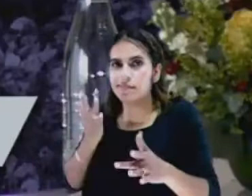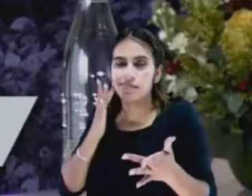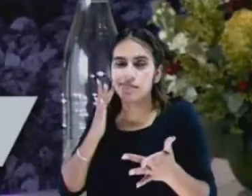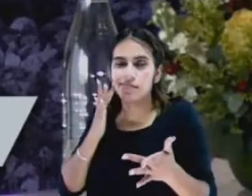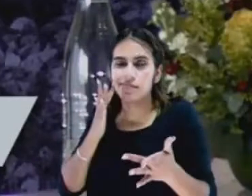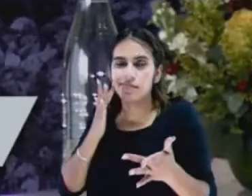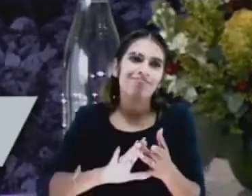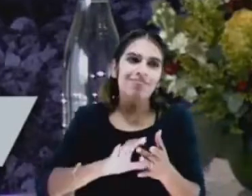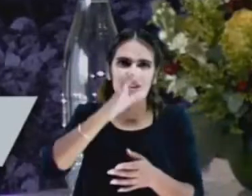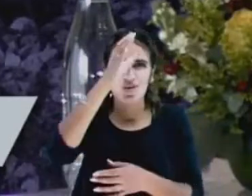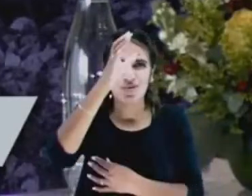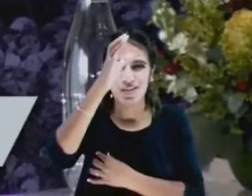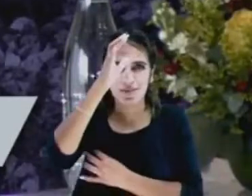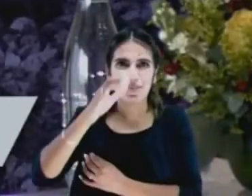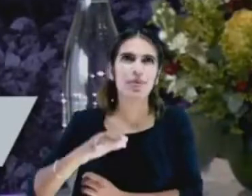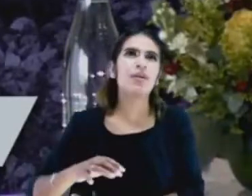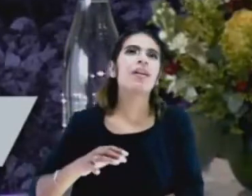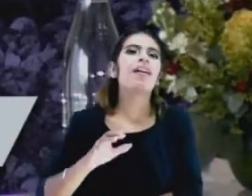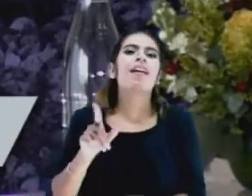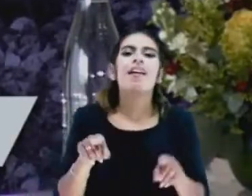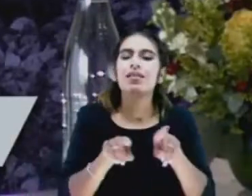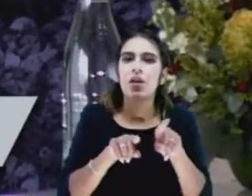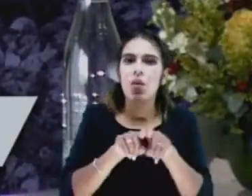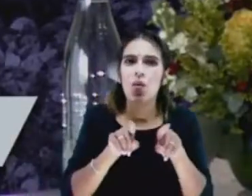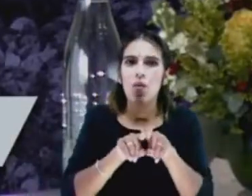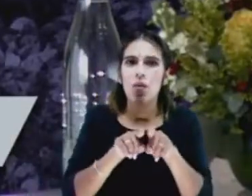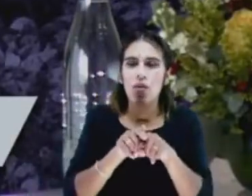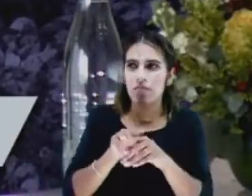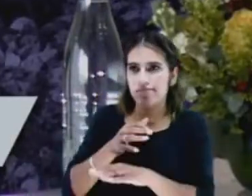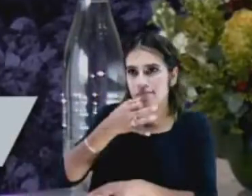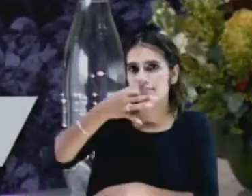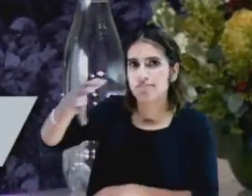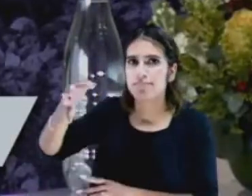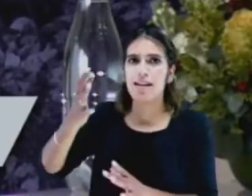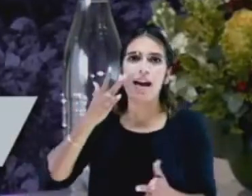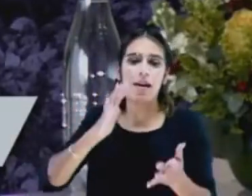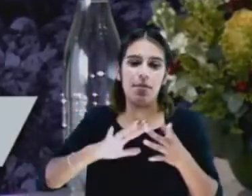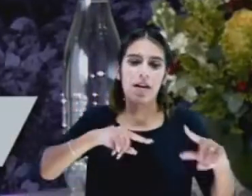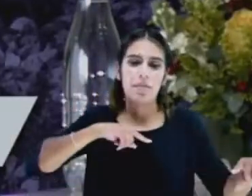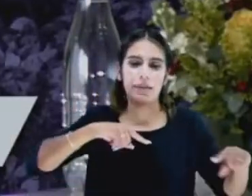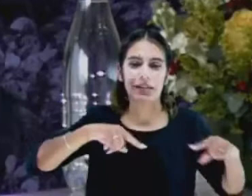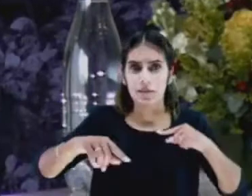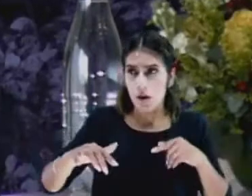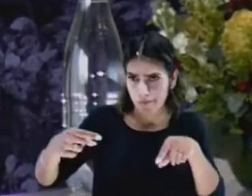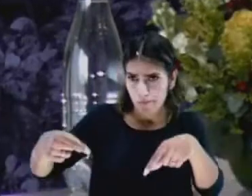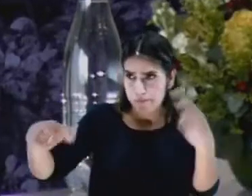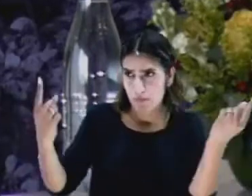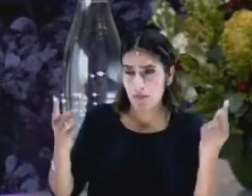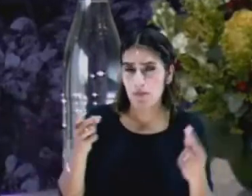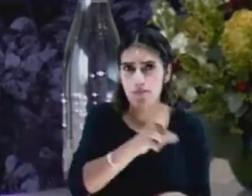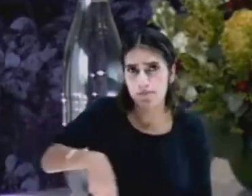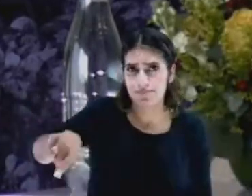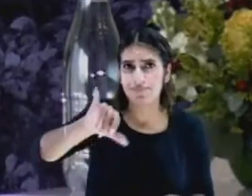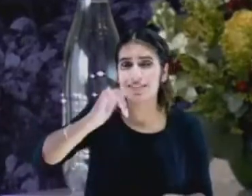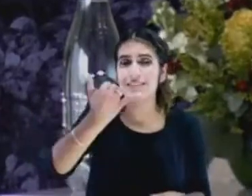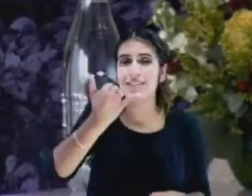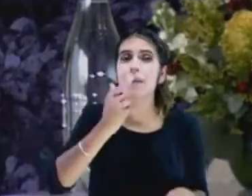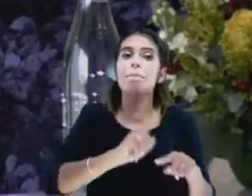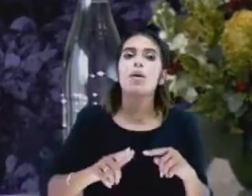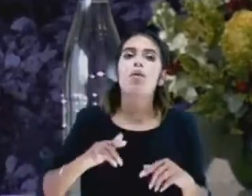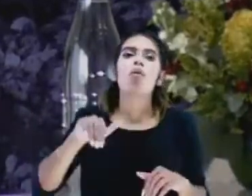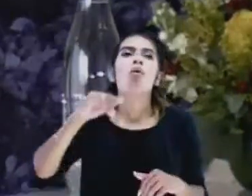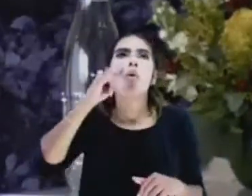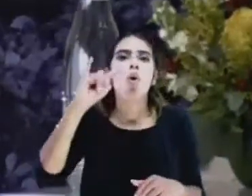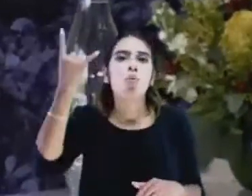poquito como la notificación de un acto administrativo o el auto está activo existe el conflicto existe pero surte efectos a partir de la comunicación